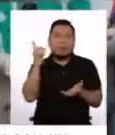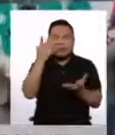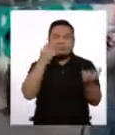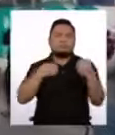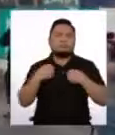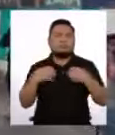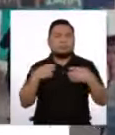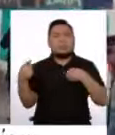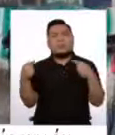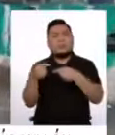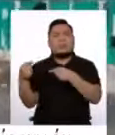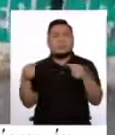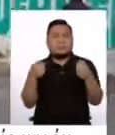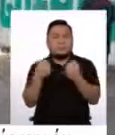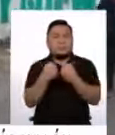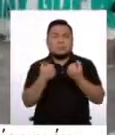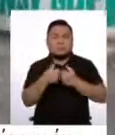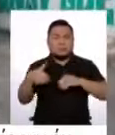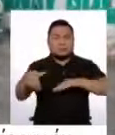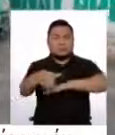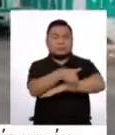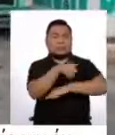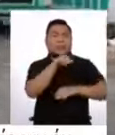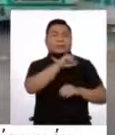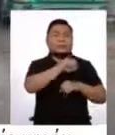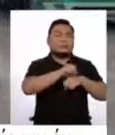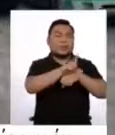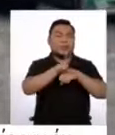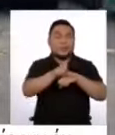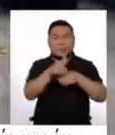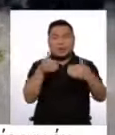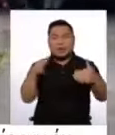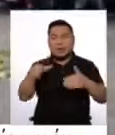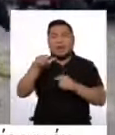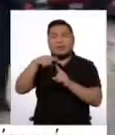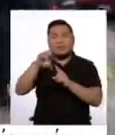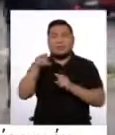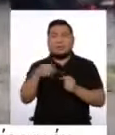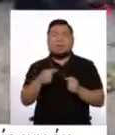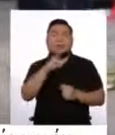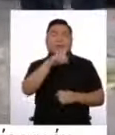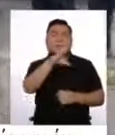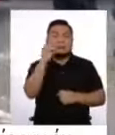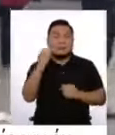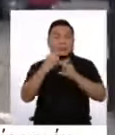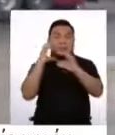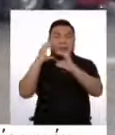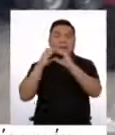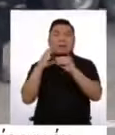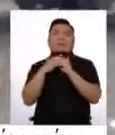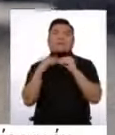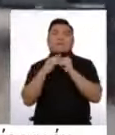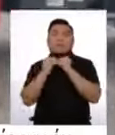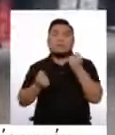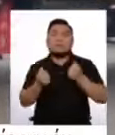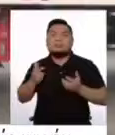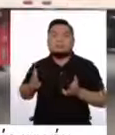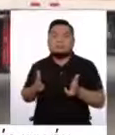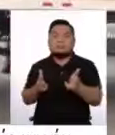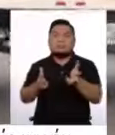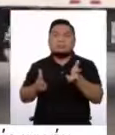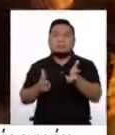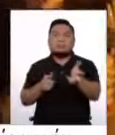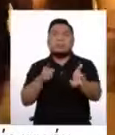Y es que en el límite de San Luis, Conate, más de 100 camiones que transportaban frutas tomaron la calle para ofertar sus